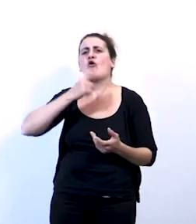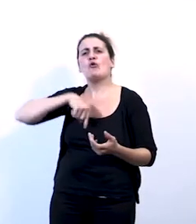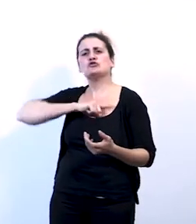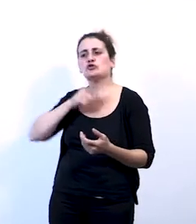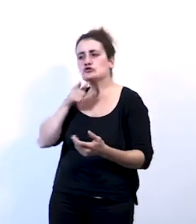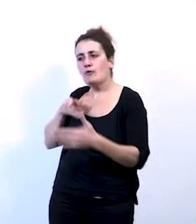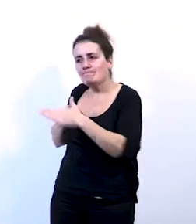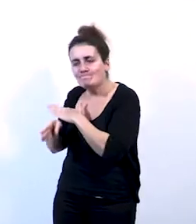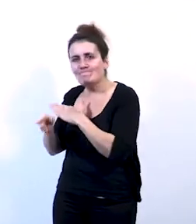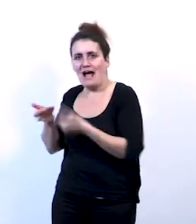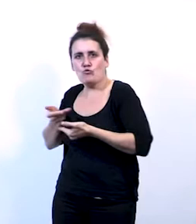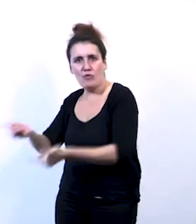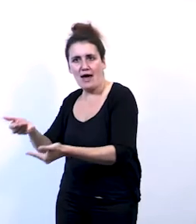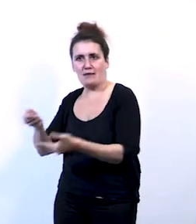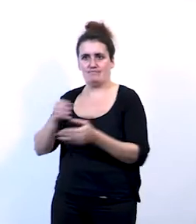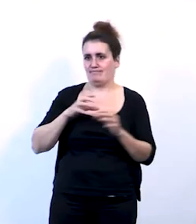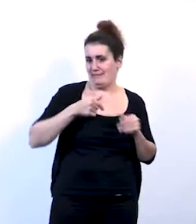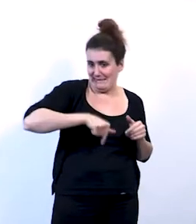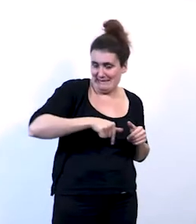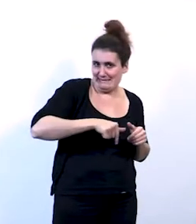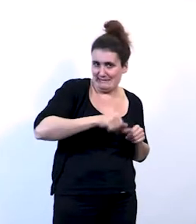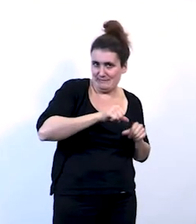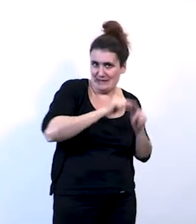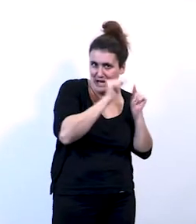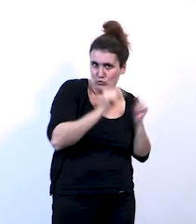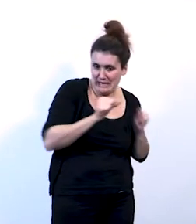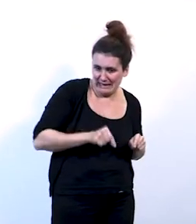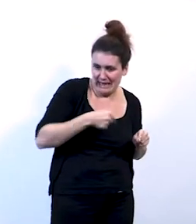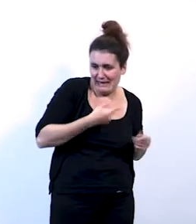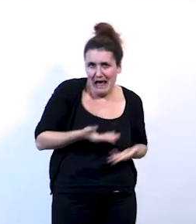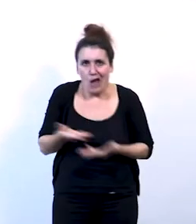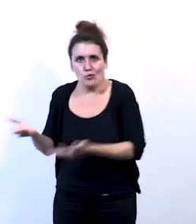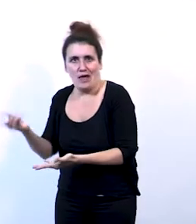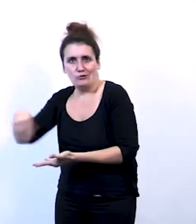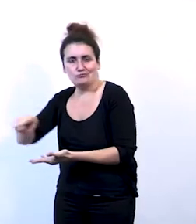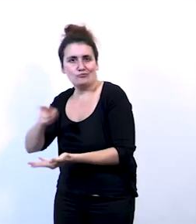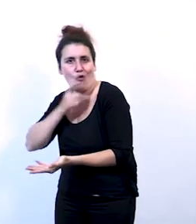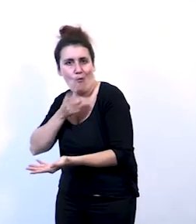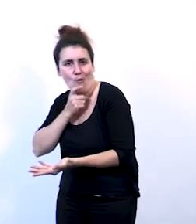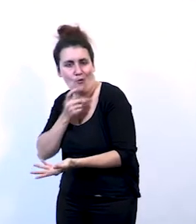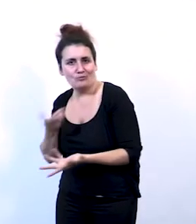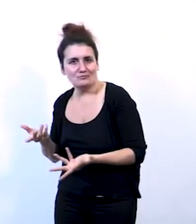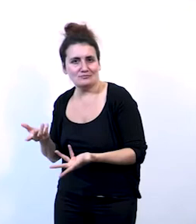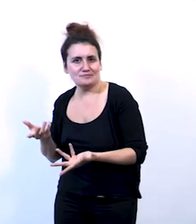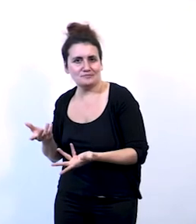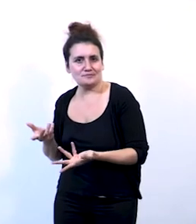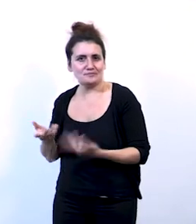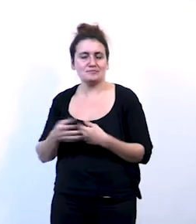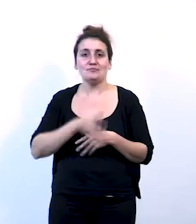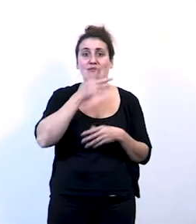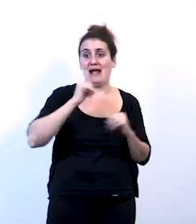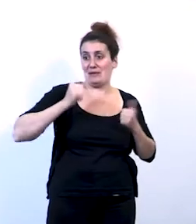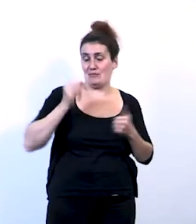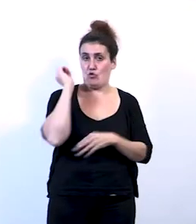incidir desde otros lugares del mundo, en este caso desde Euskal Herria? Tú has, al principio de la